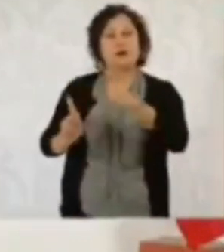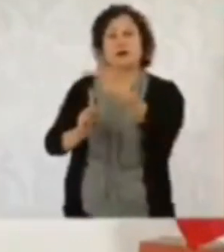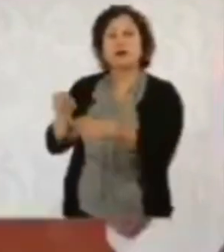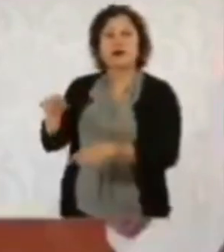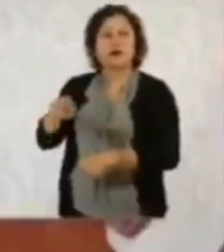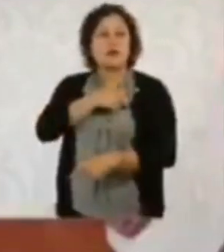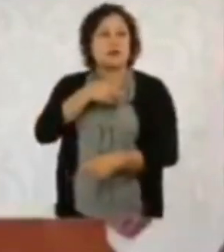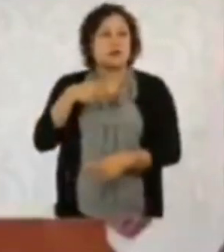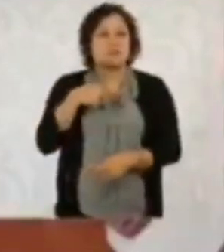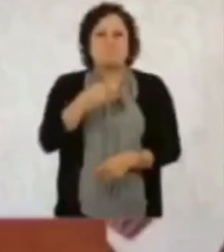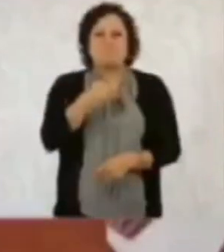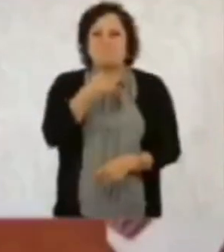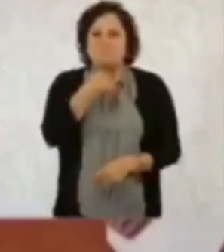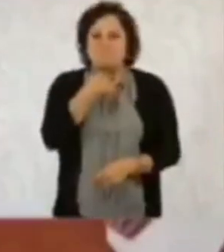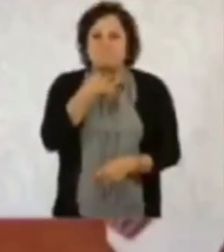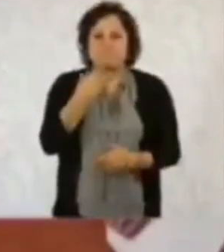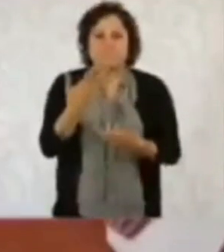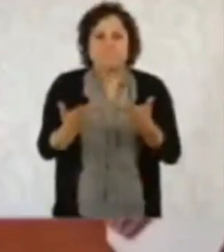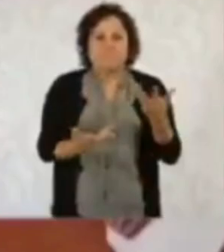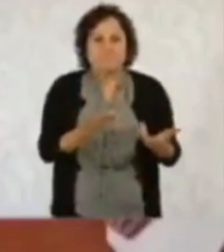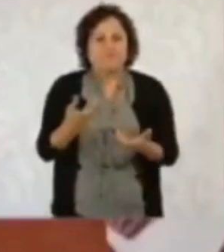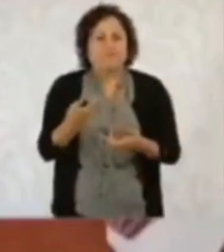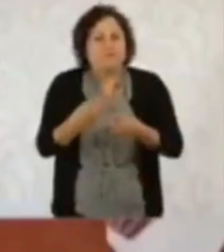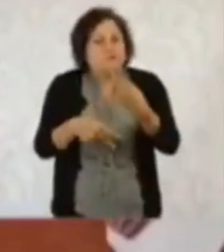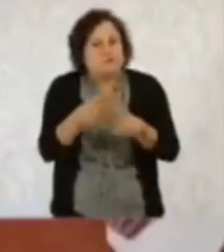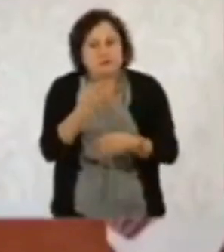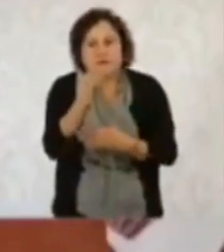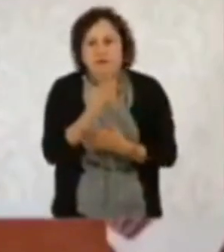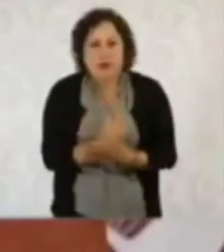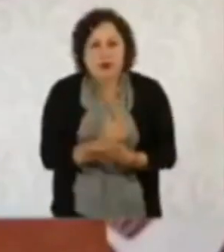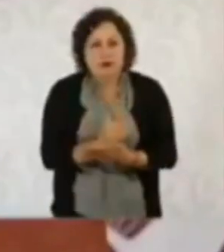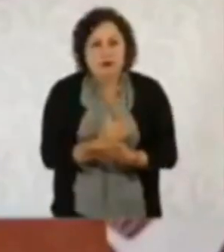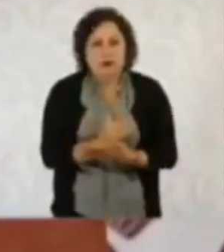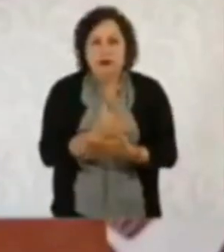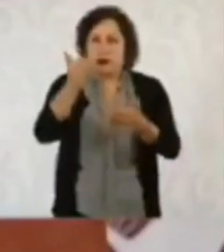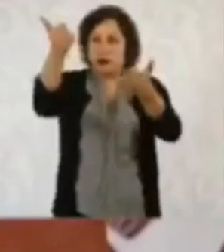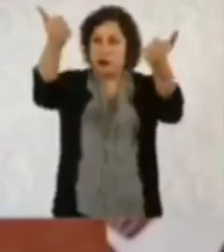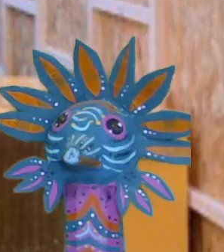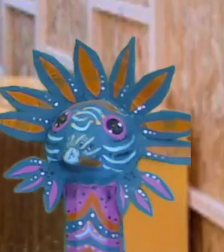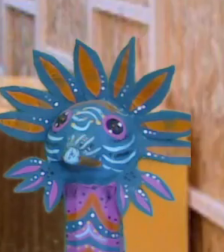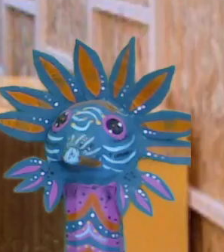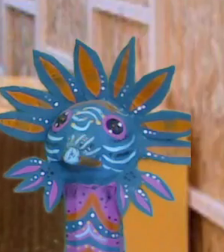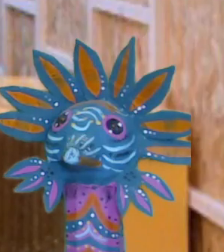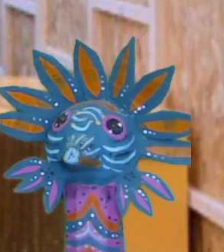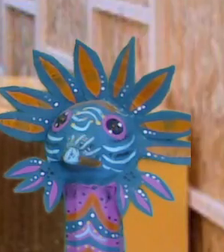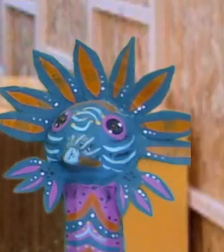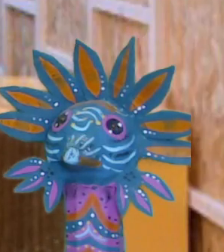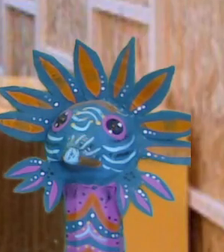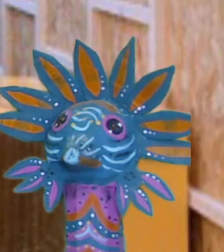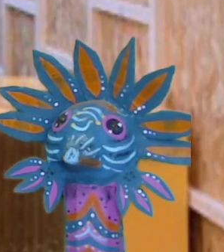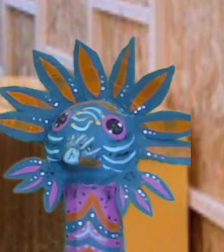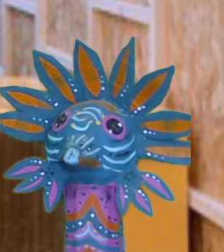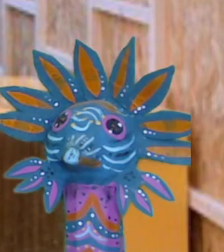menos e importar. Pues eso es pérdida de soberanía, ¿no? Vamos a ir a